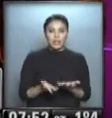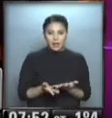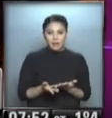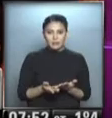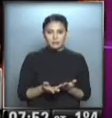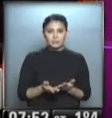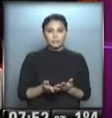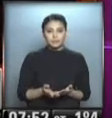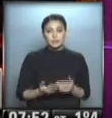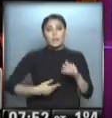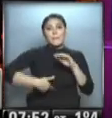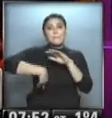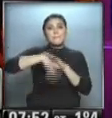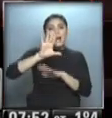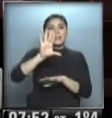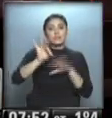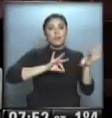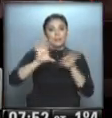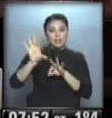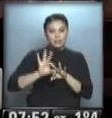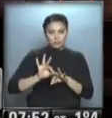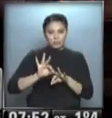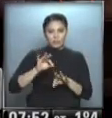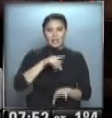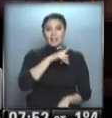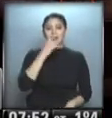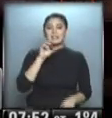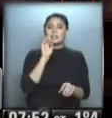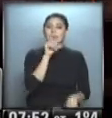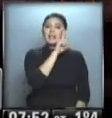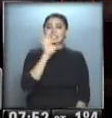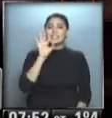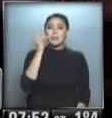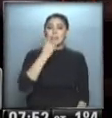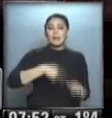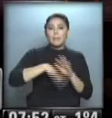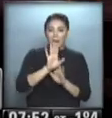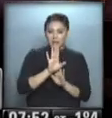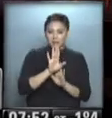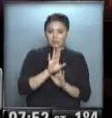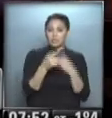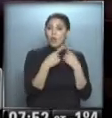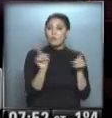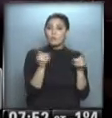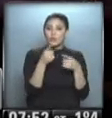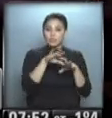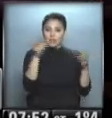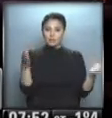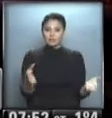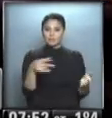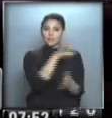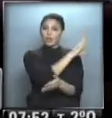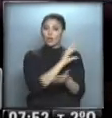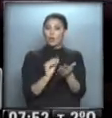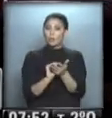que tiene mayor cantidad de nominaciones es Más de 100 Mentiras, un musical dirigido por Gaby Goldman, que fue inspirado y basado